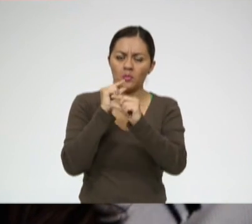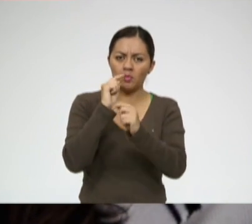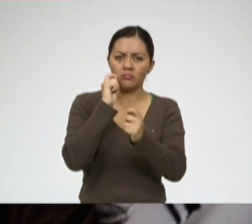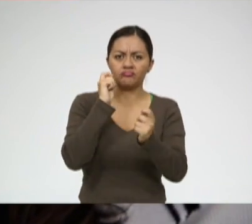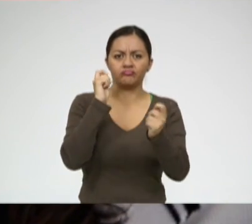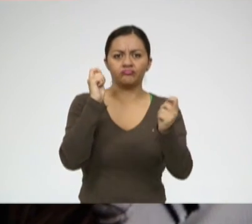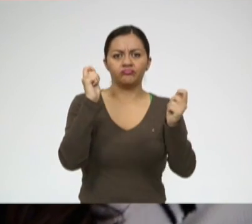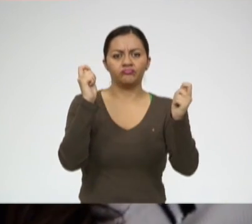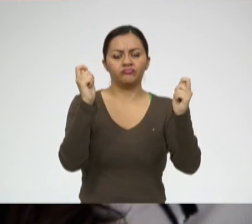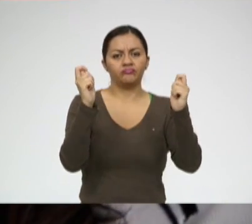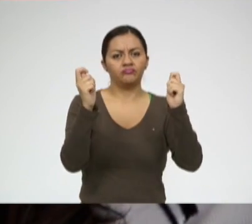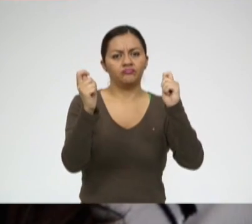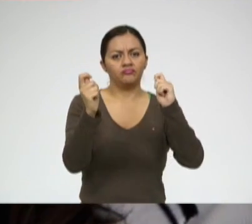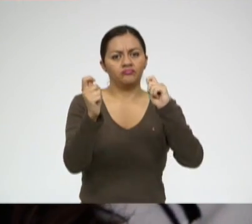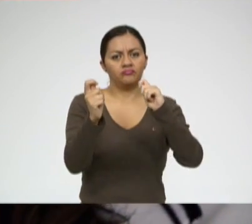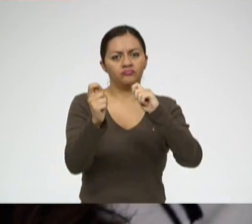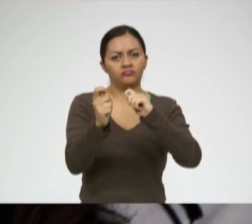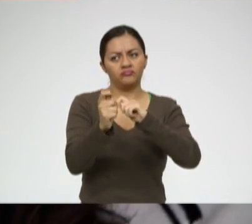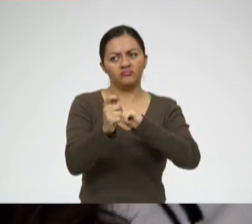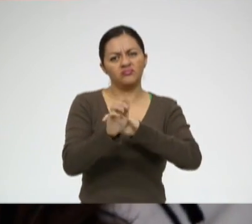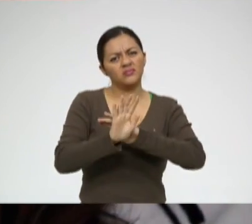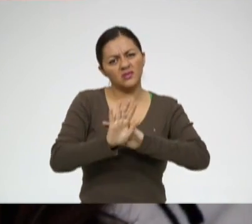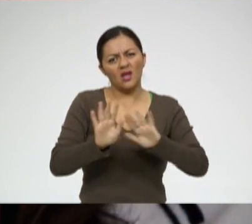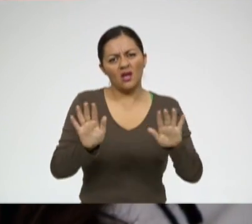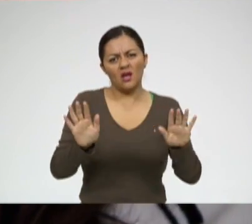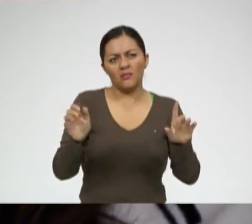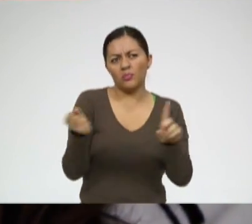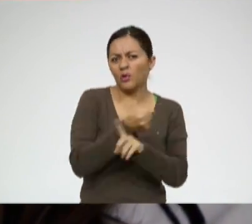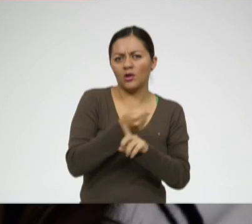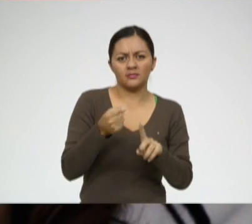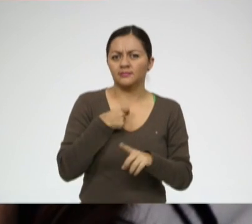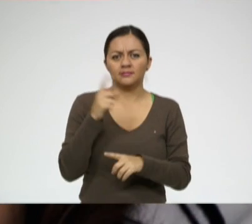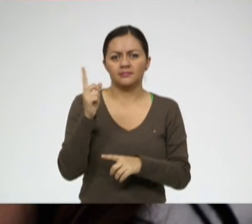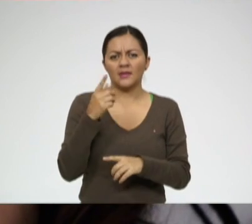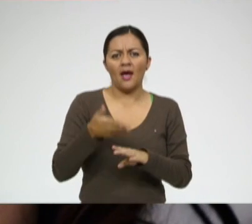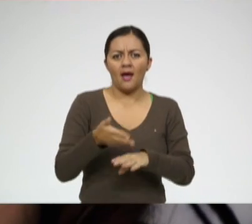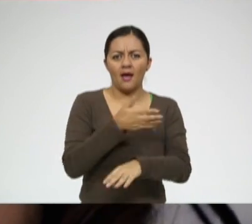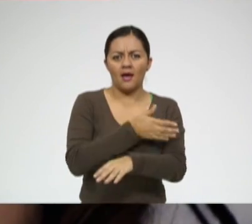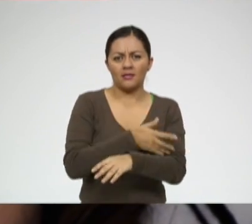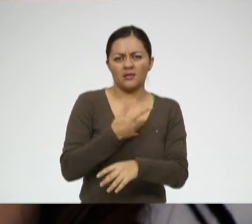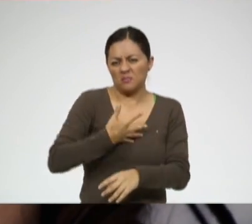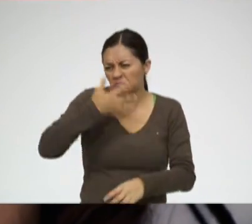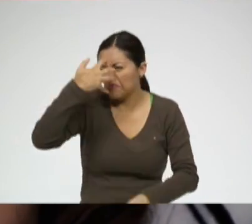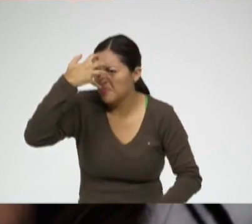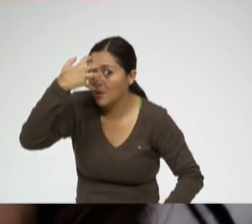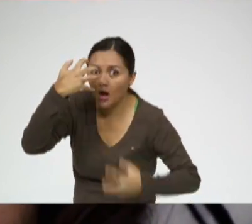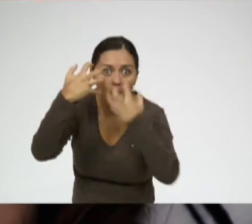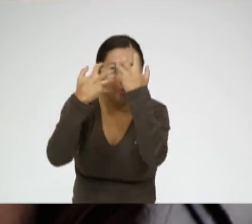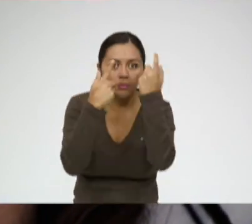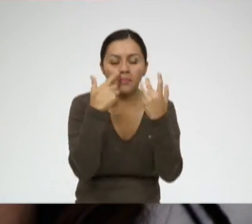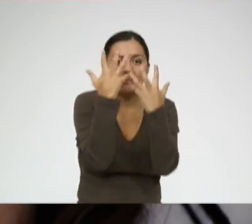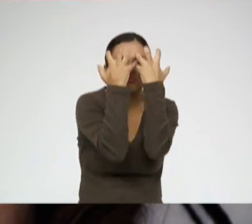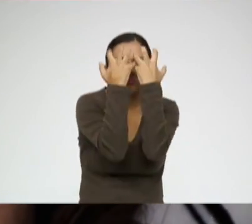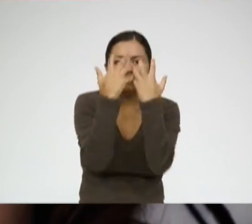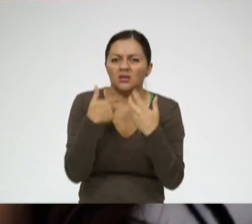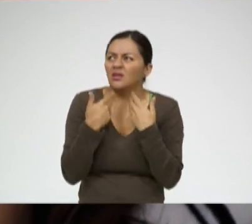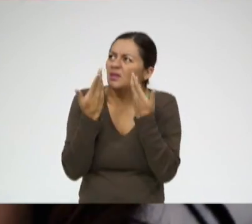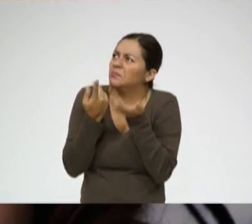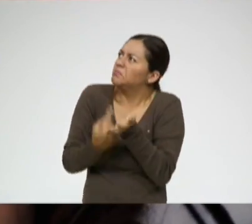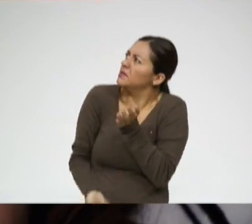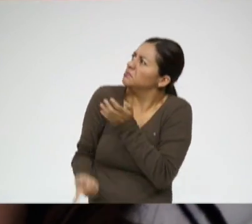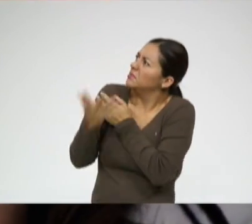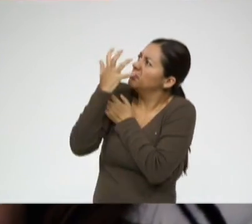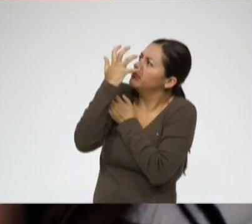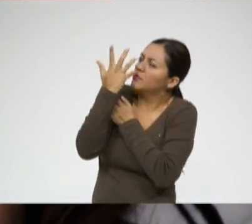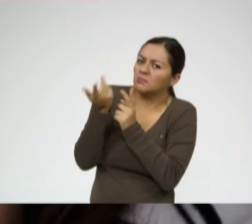cambiando, ya no es así como antes, que a veces llegaba molesto y no sabíamos por qué. A